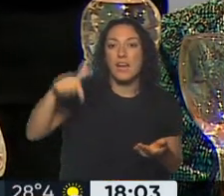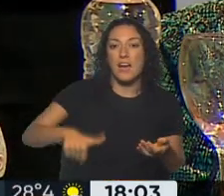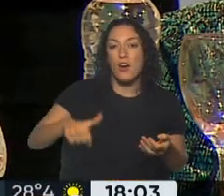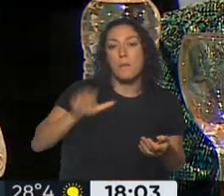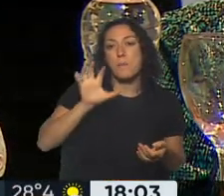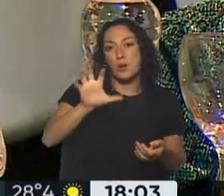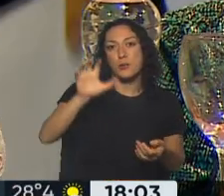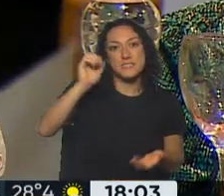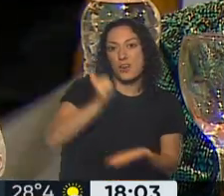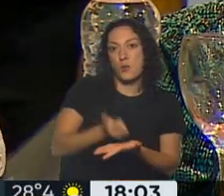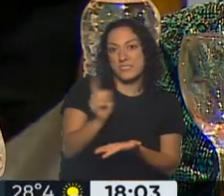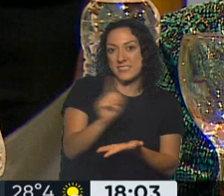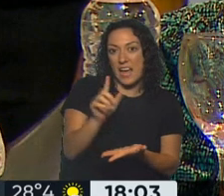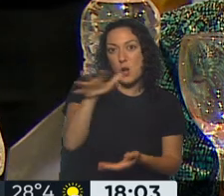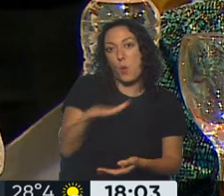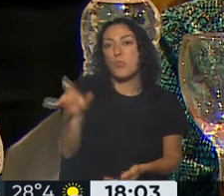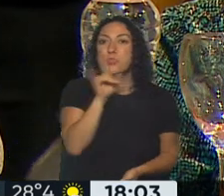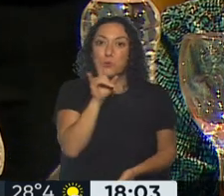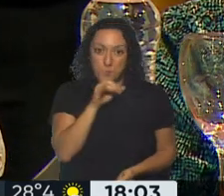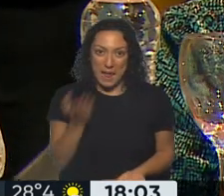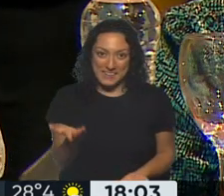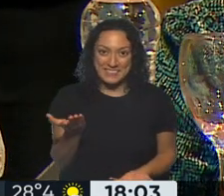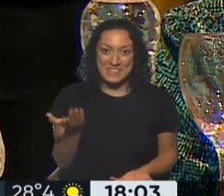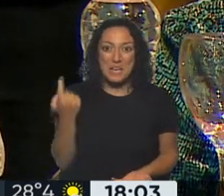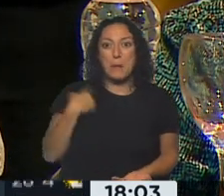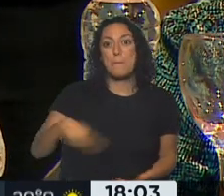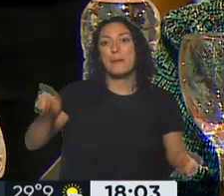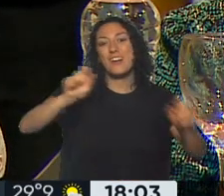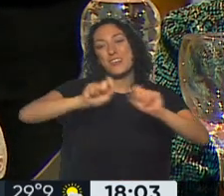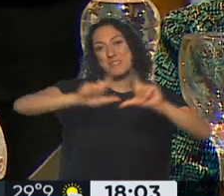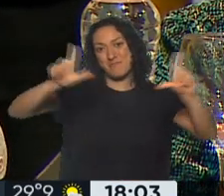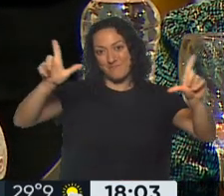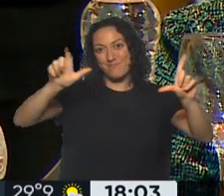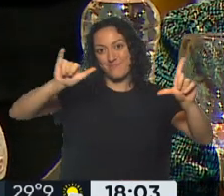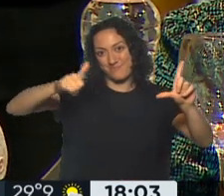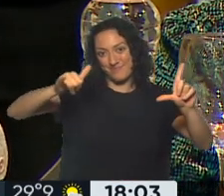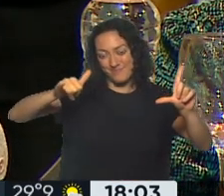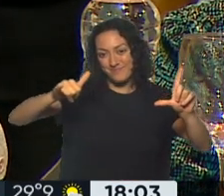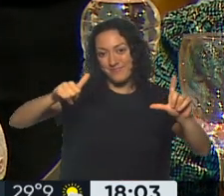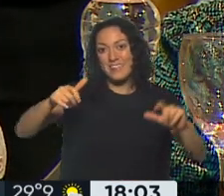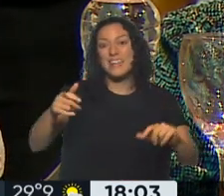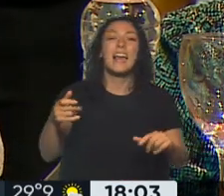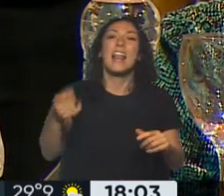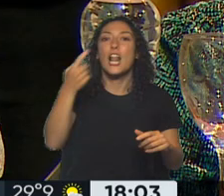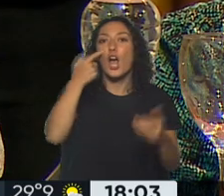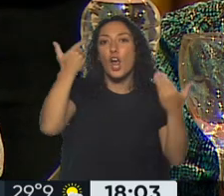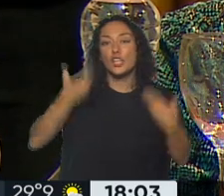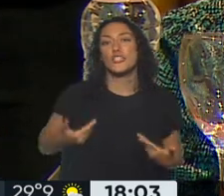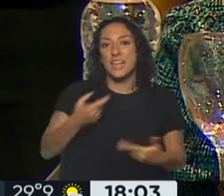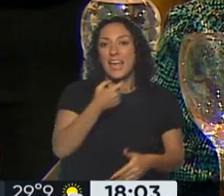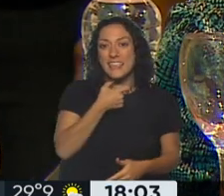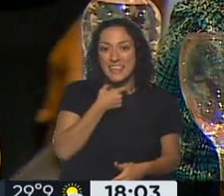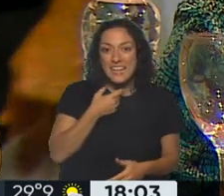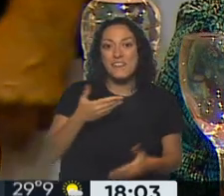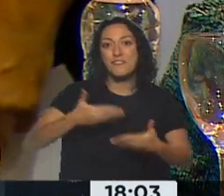provincia, está en Tucumán. Pero va a estar su imagen porque quiere que lo conozcan, porque está